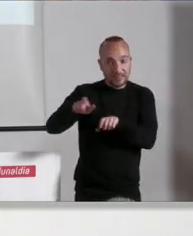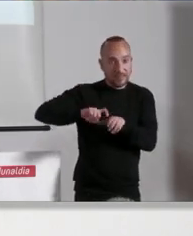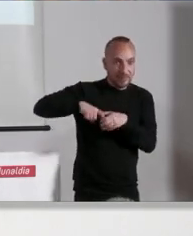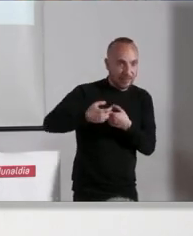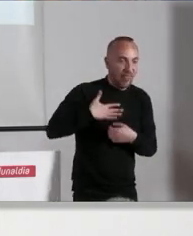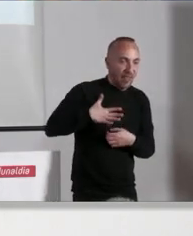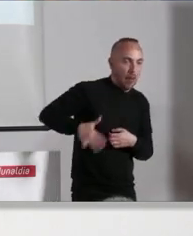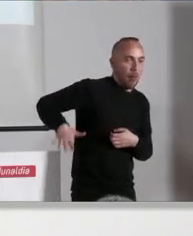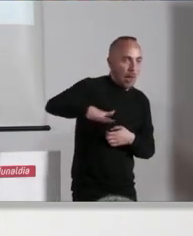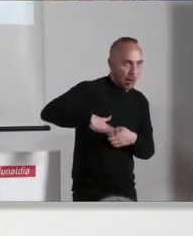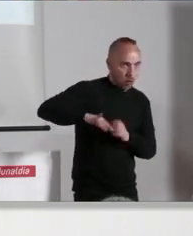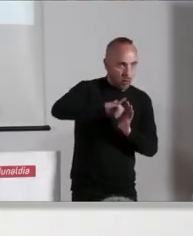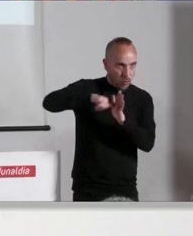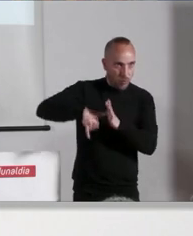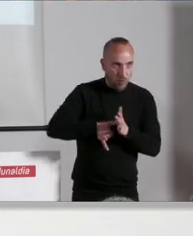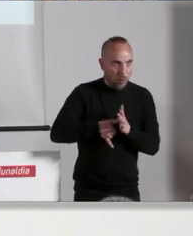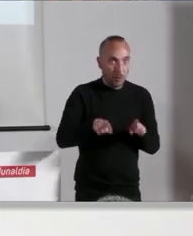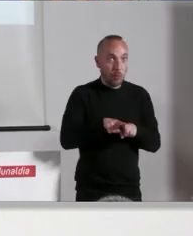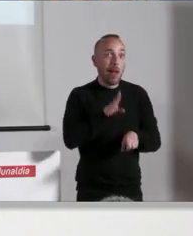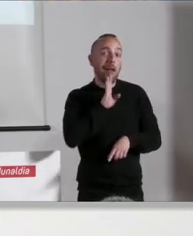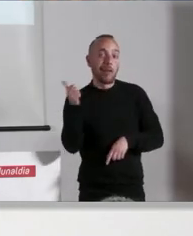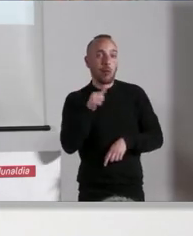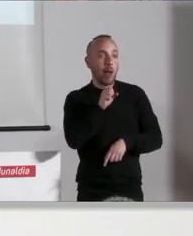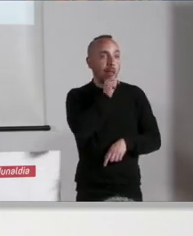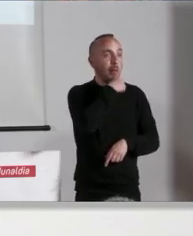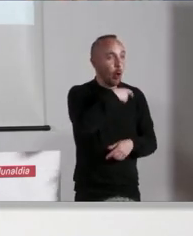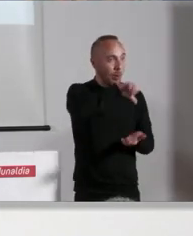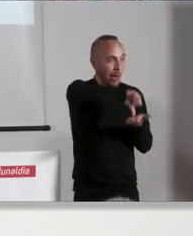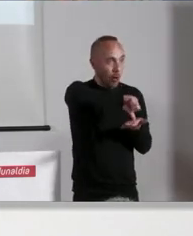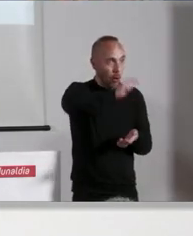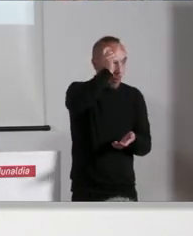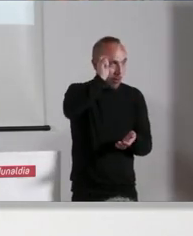decía Leire, pues que esté a tiro de bici del centro de Iruña.